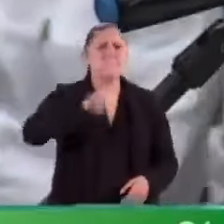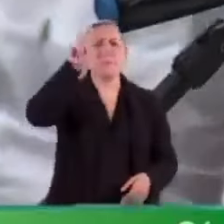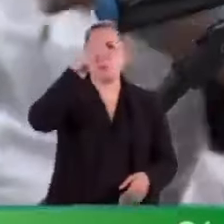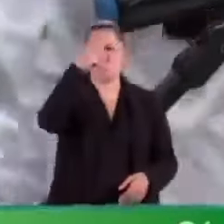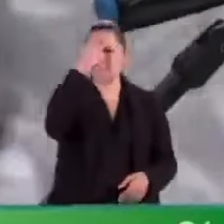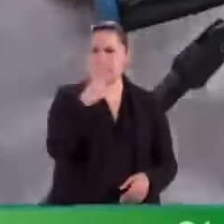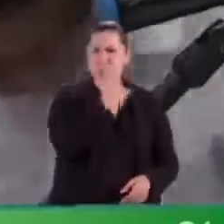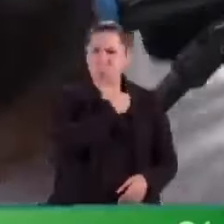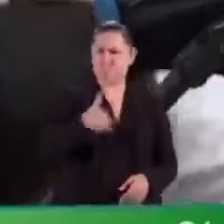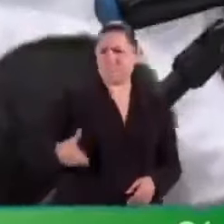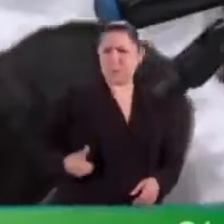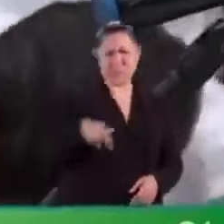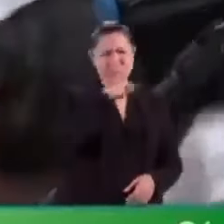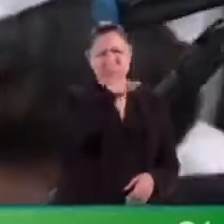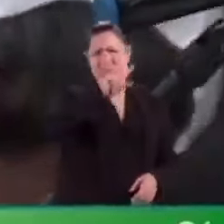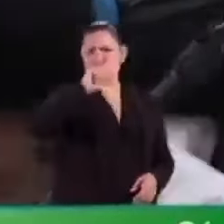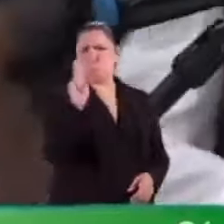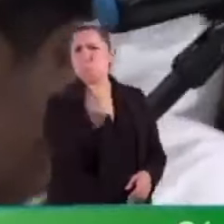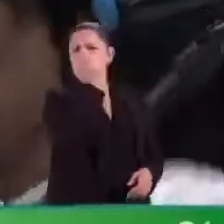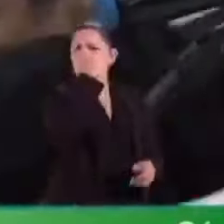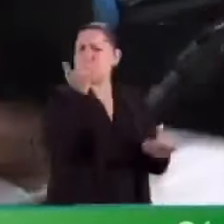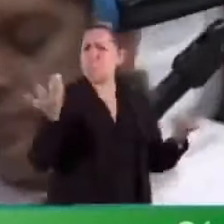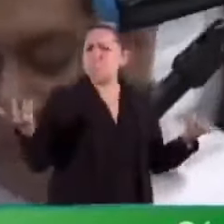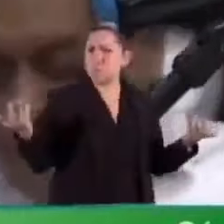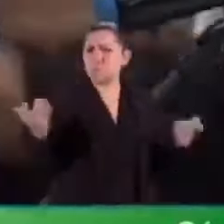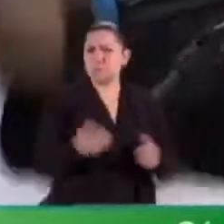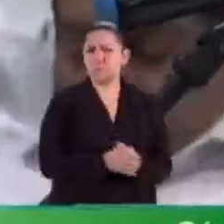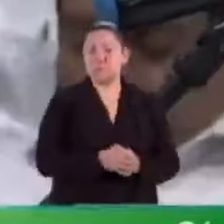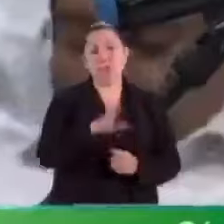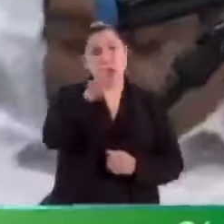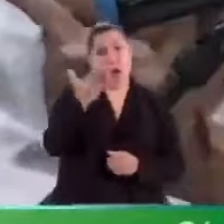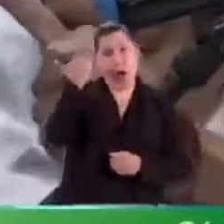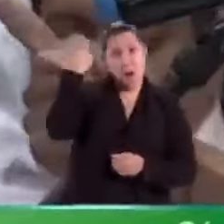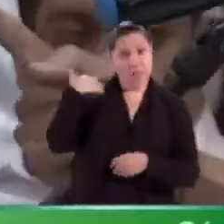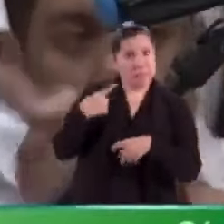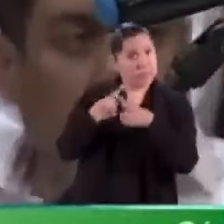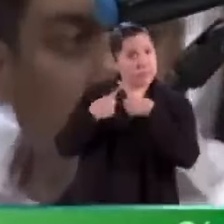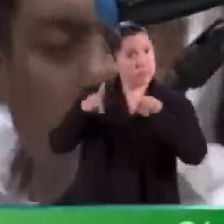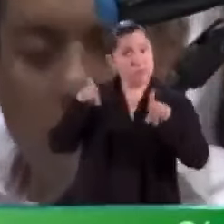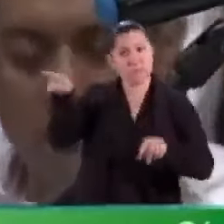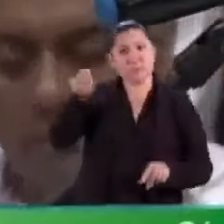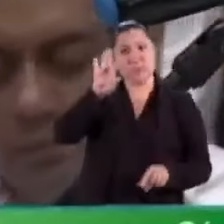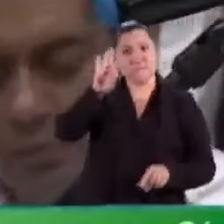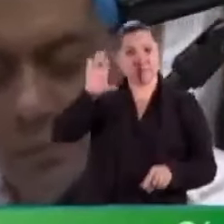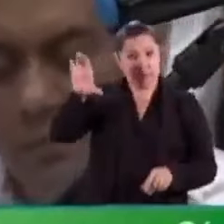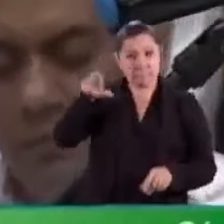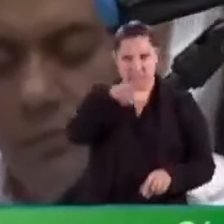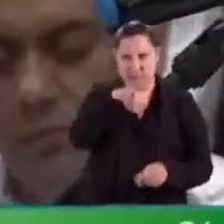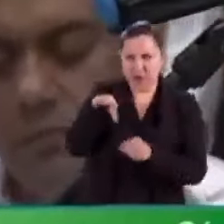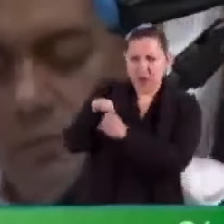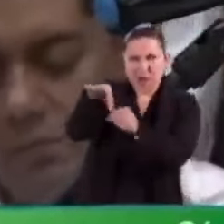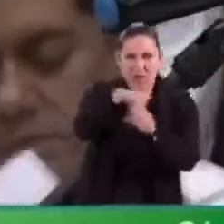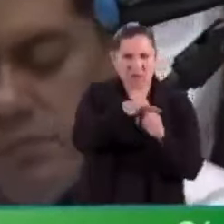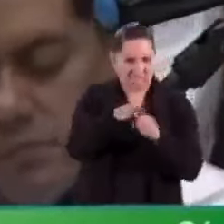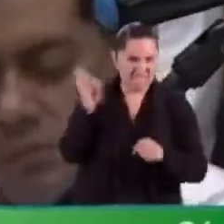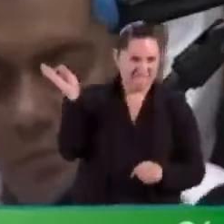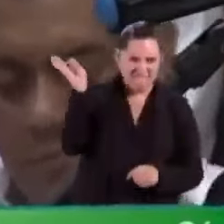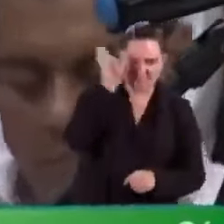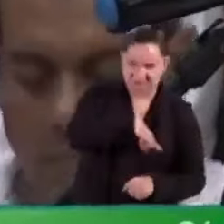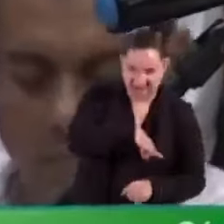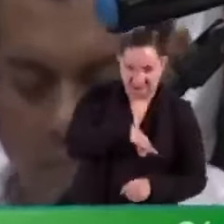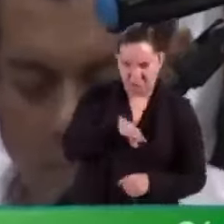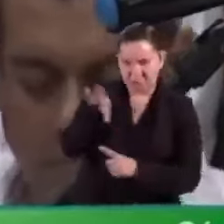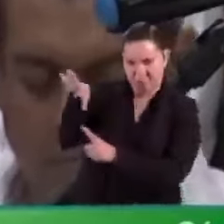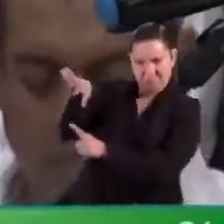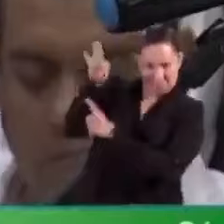Porque a diferencia de Calderón, que llegó por un fraude electoral, y a diferencia de Enrique Peña Nieto,